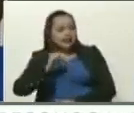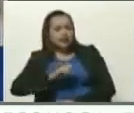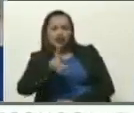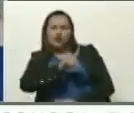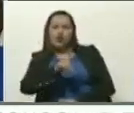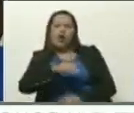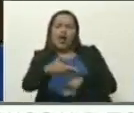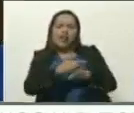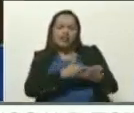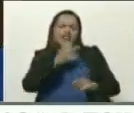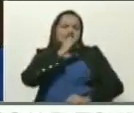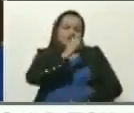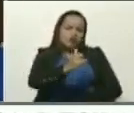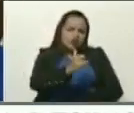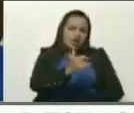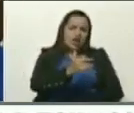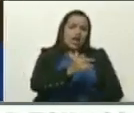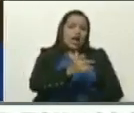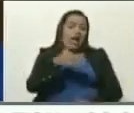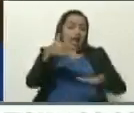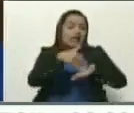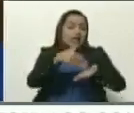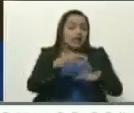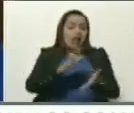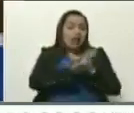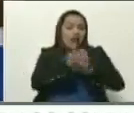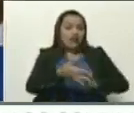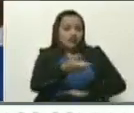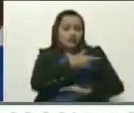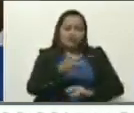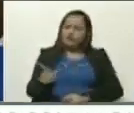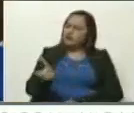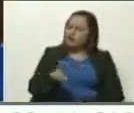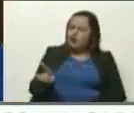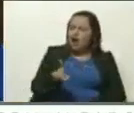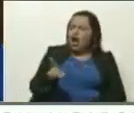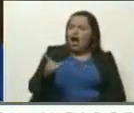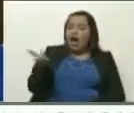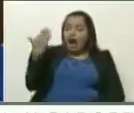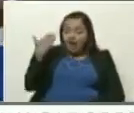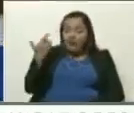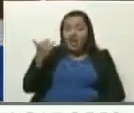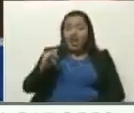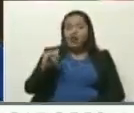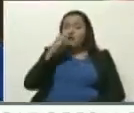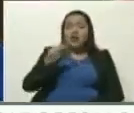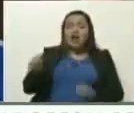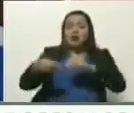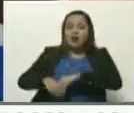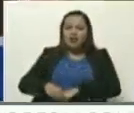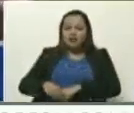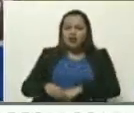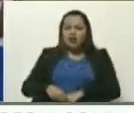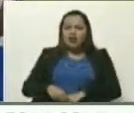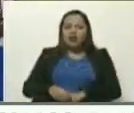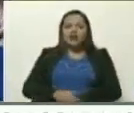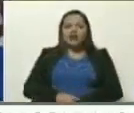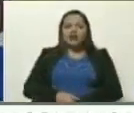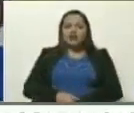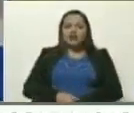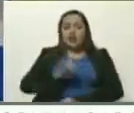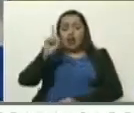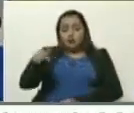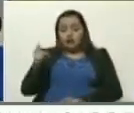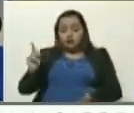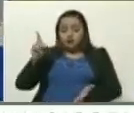cual él denunció permanentemente. Y a la que siempre se opuso dentro de cada uno de sus espacios, dentro del kiosco Verá, y que también lo llevó a la Asamblea, porque